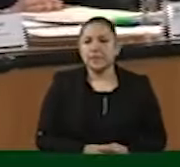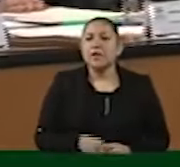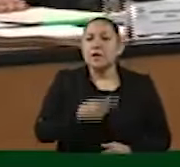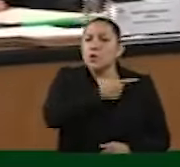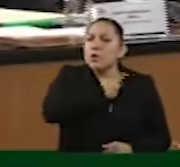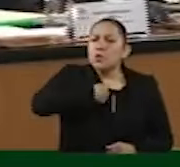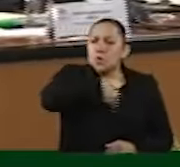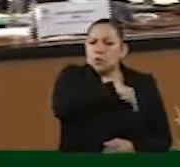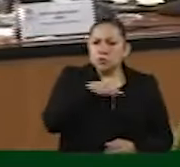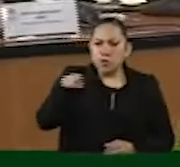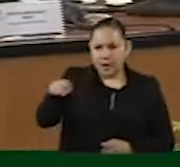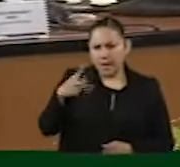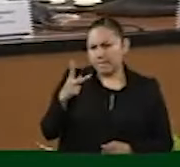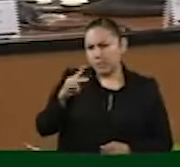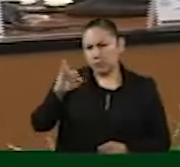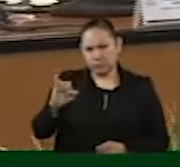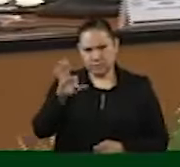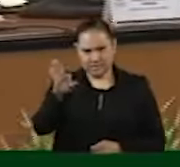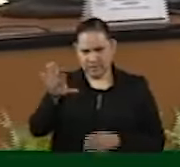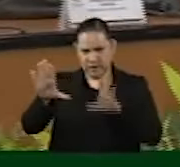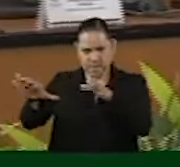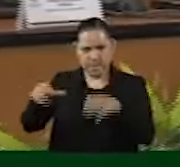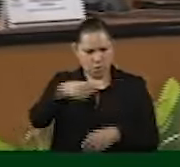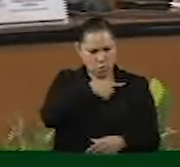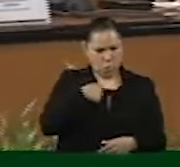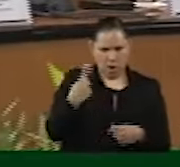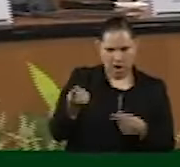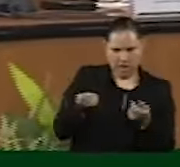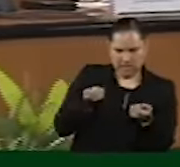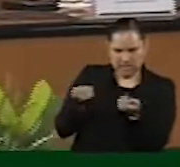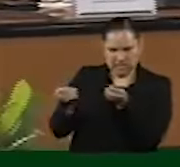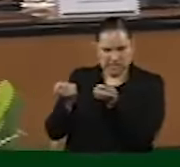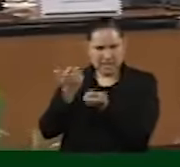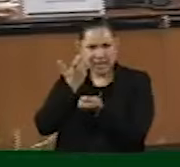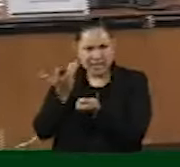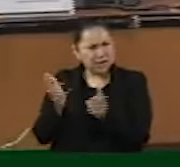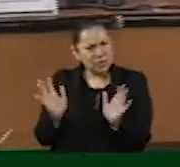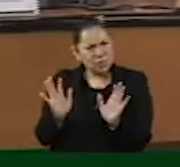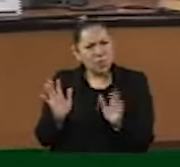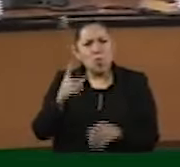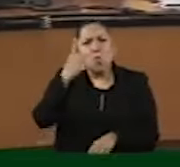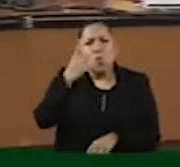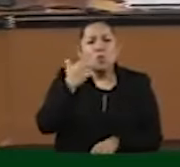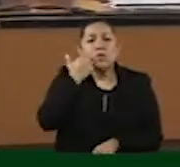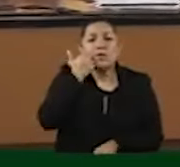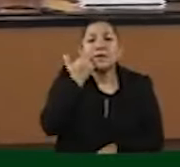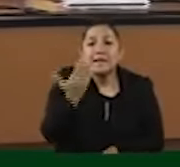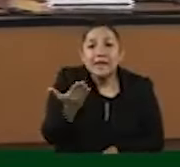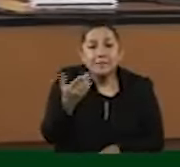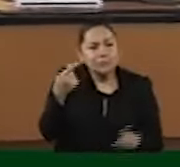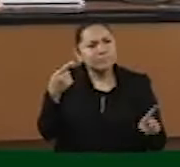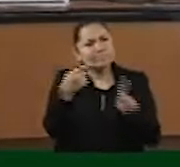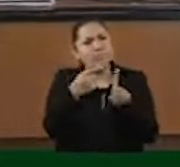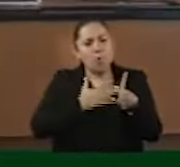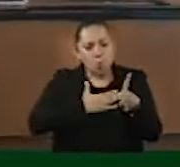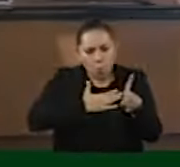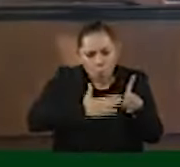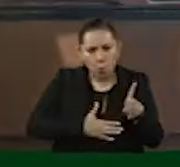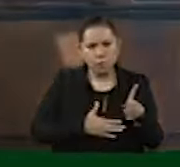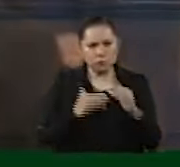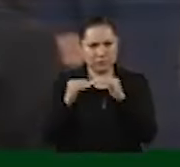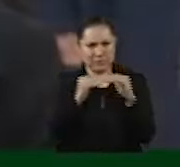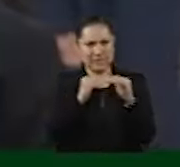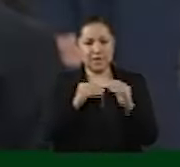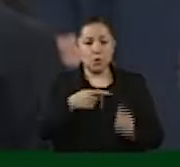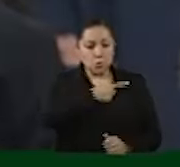nosotros queremos justicia nosotros queremos un poder judicial independiente nosotros queremos jueces mujeres y hombres probos